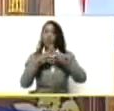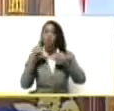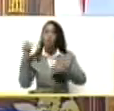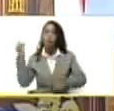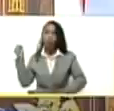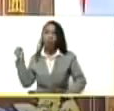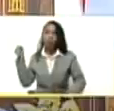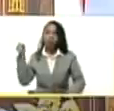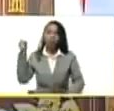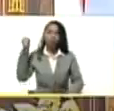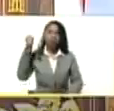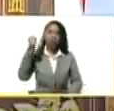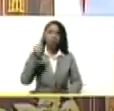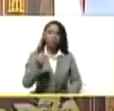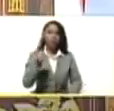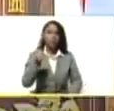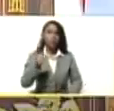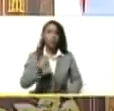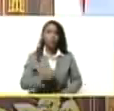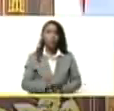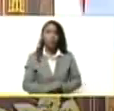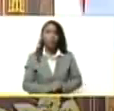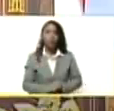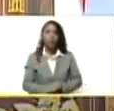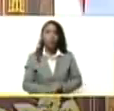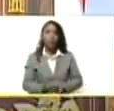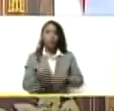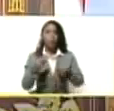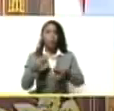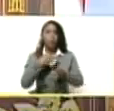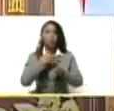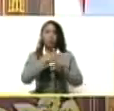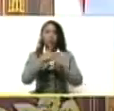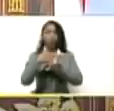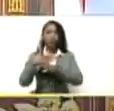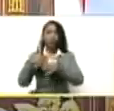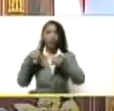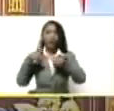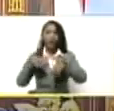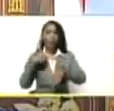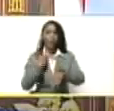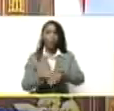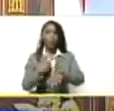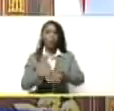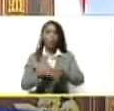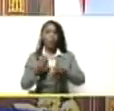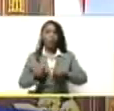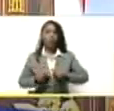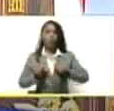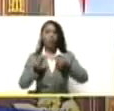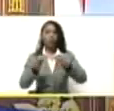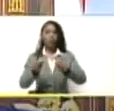una dependencia casi total con la tecnología estadounidense